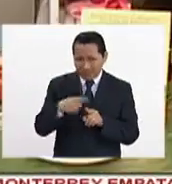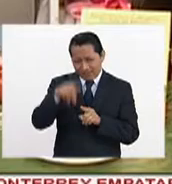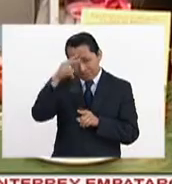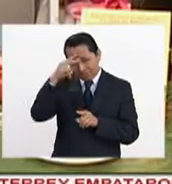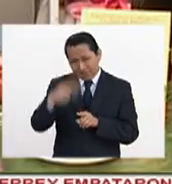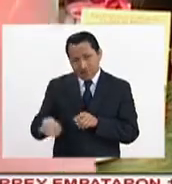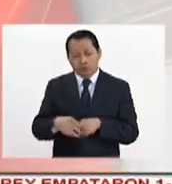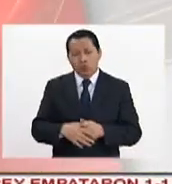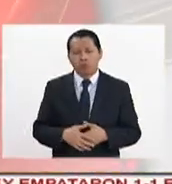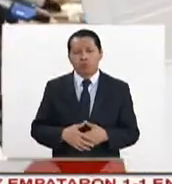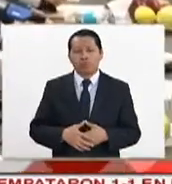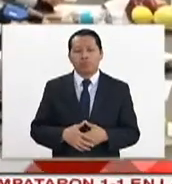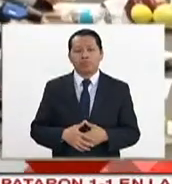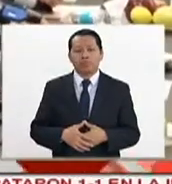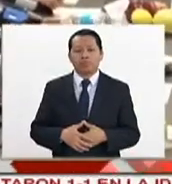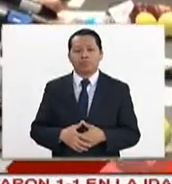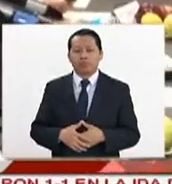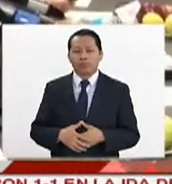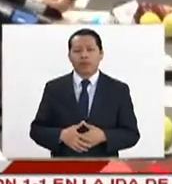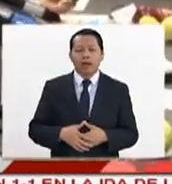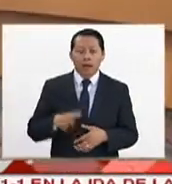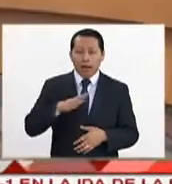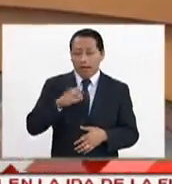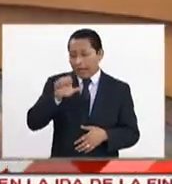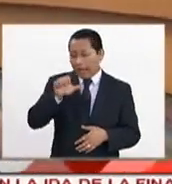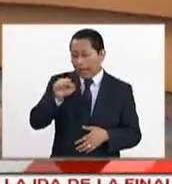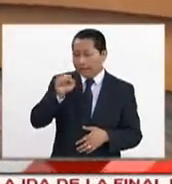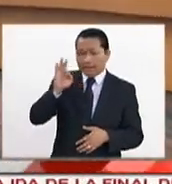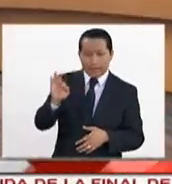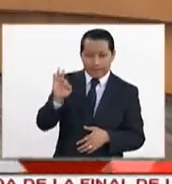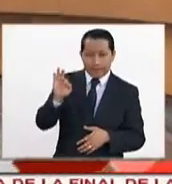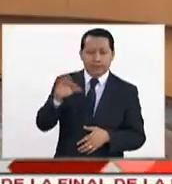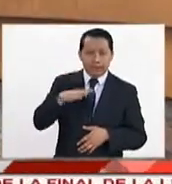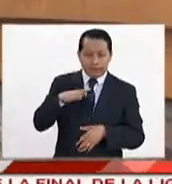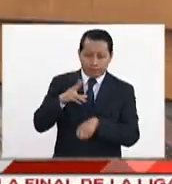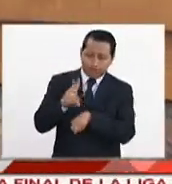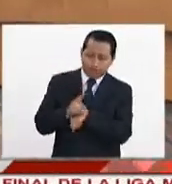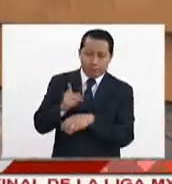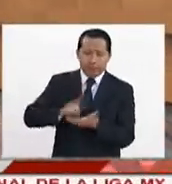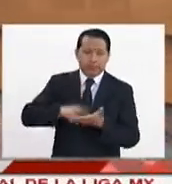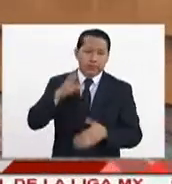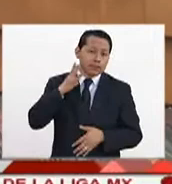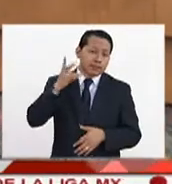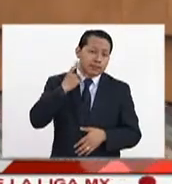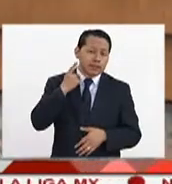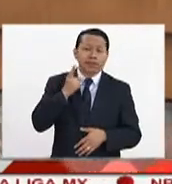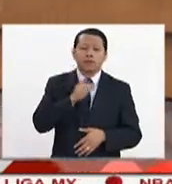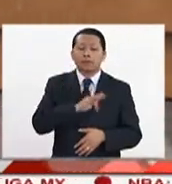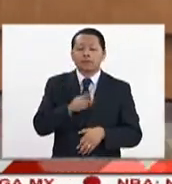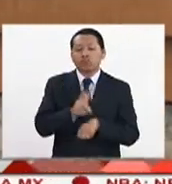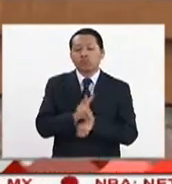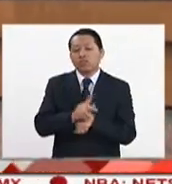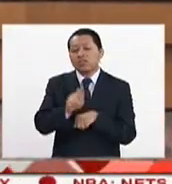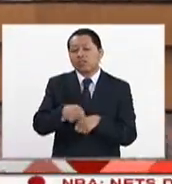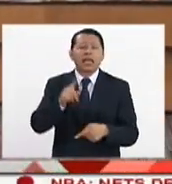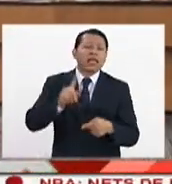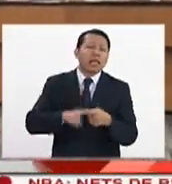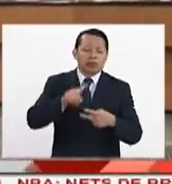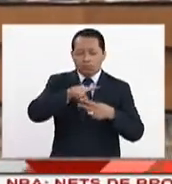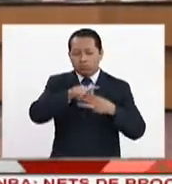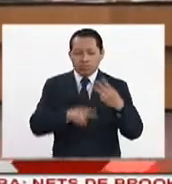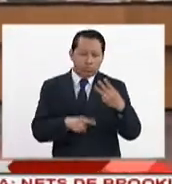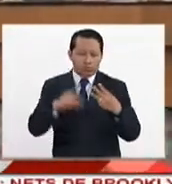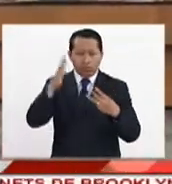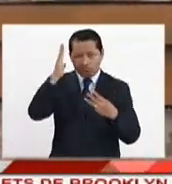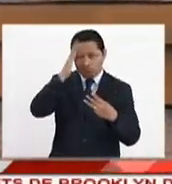México. La Auditoría Superior de la Federación de la Cámara de Diputados definió la terna para ocupar el cargo